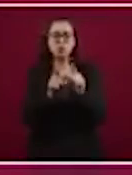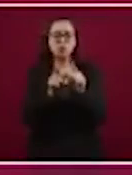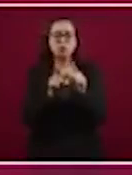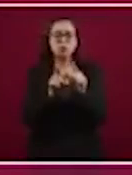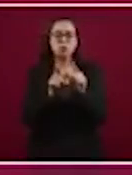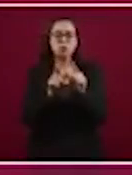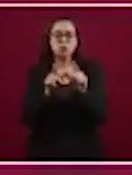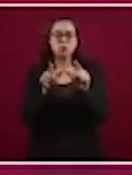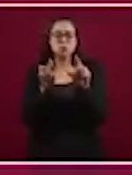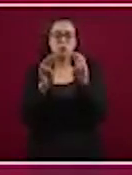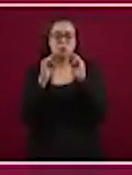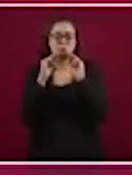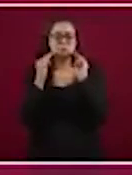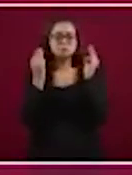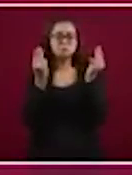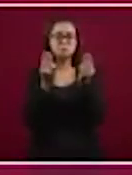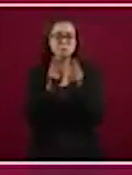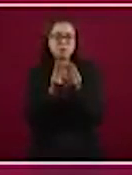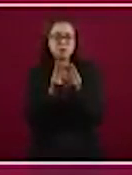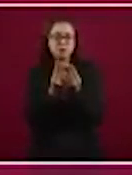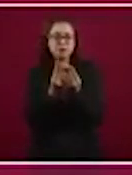con una célula de